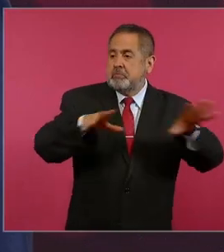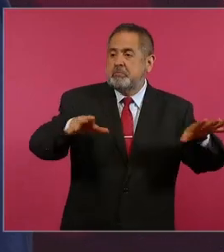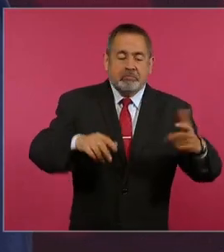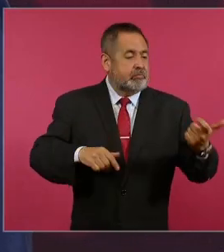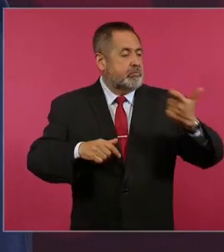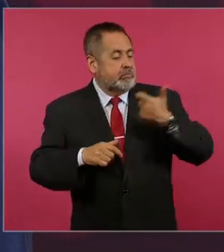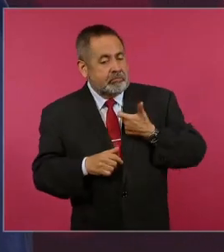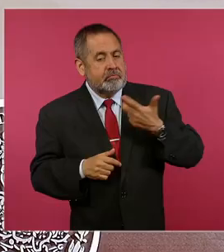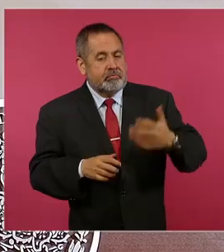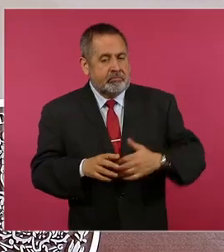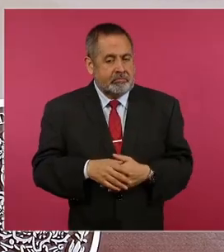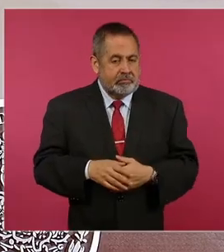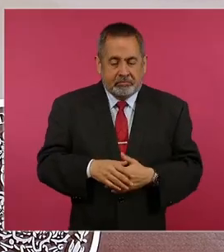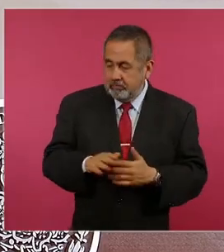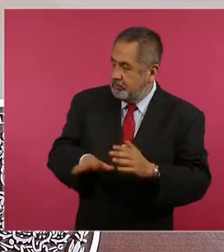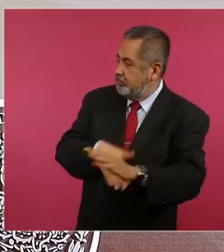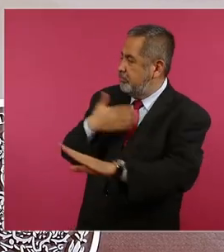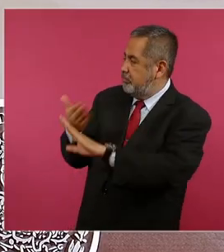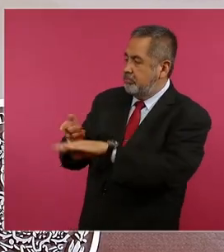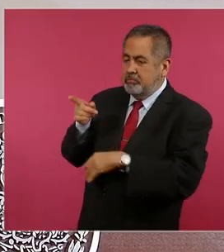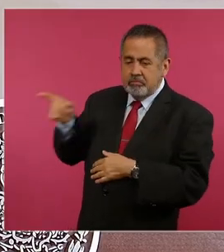en contra de AMLO?